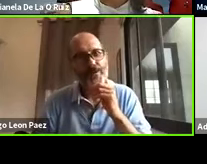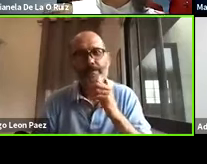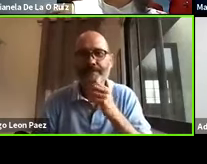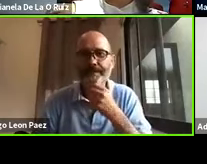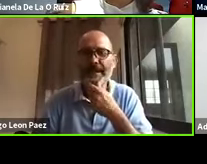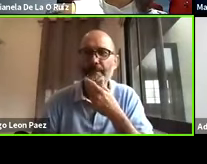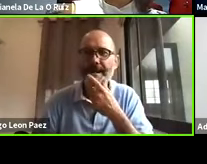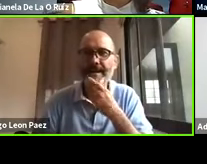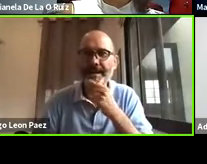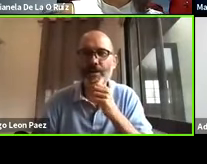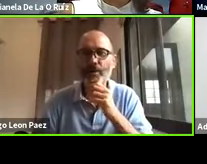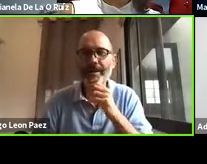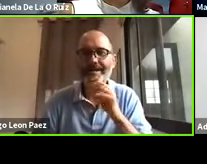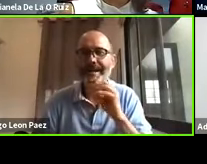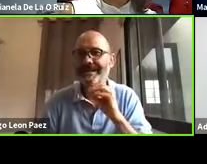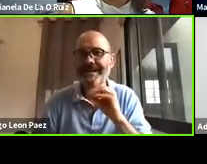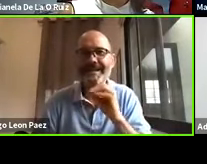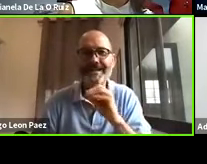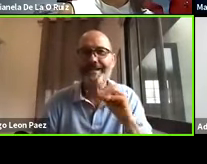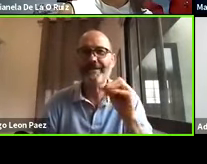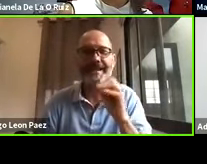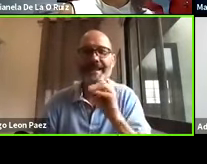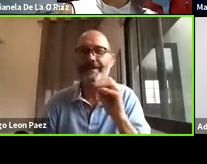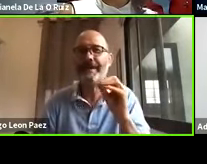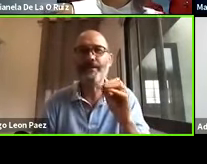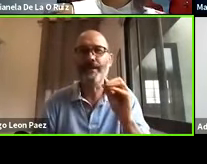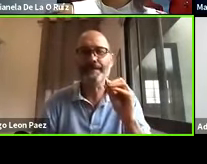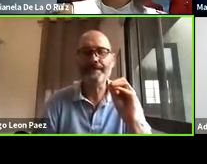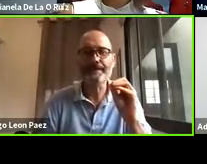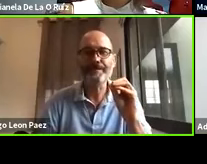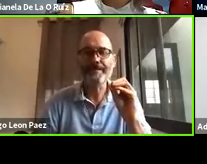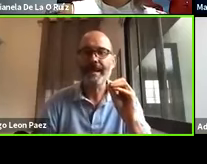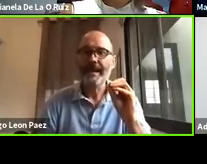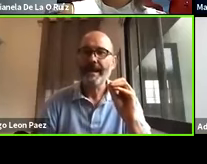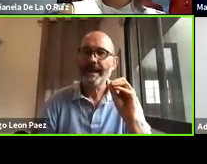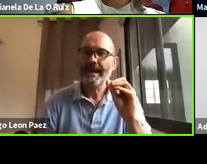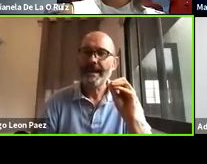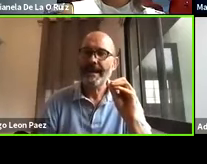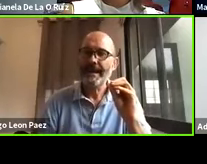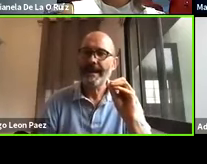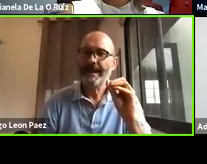fijaron también como detalle interesante al final de la película